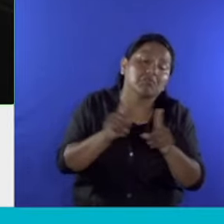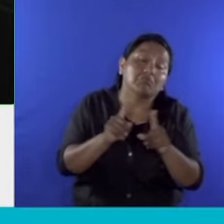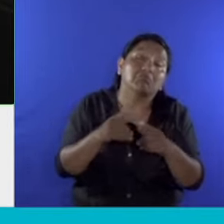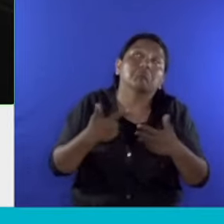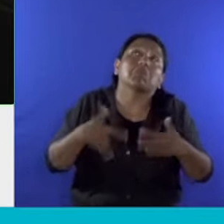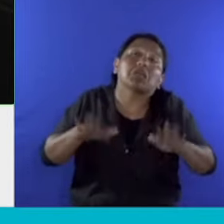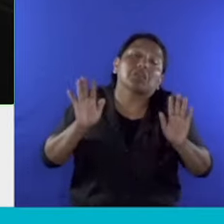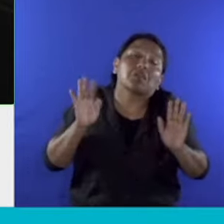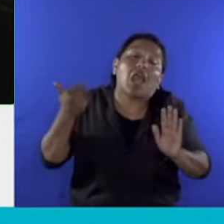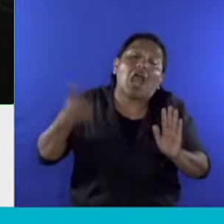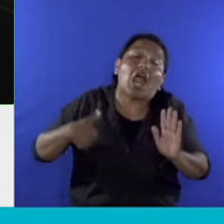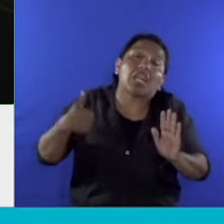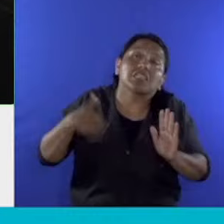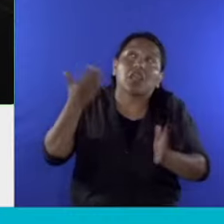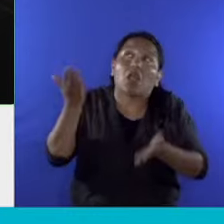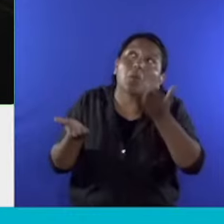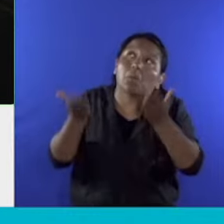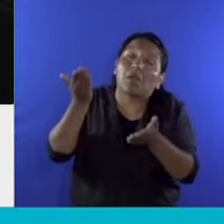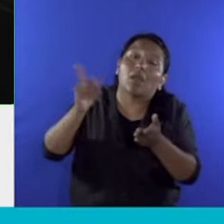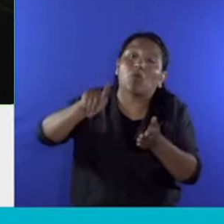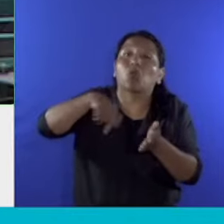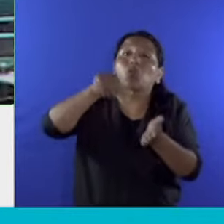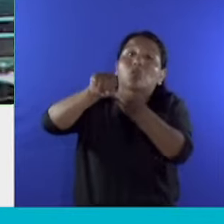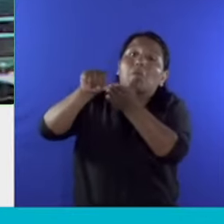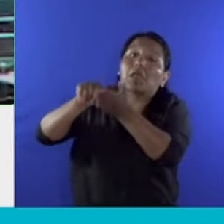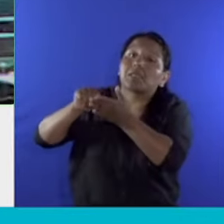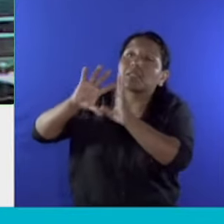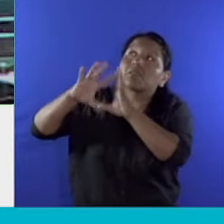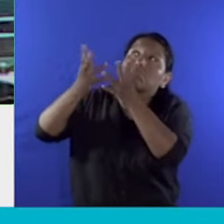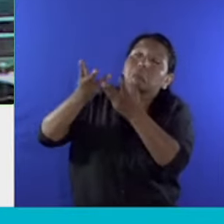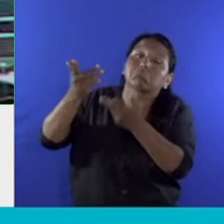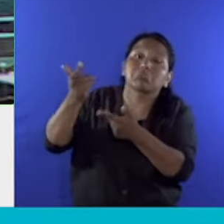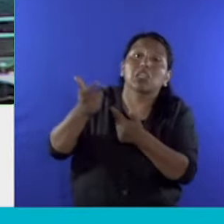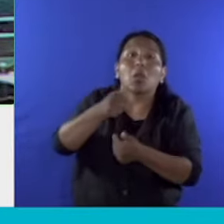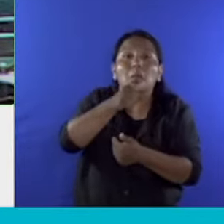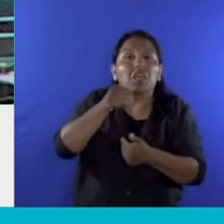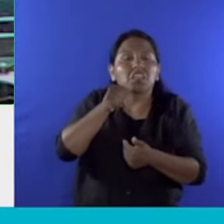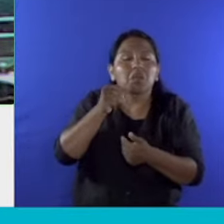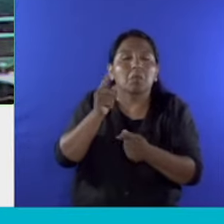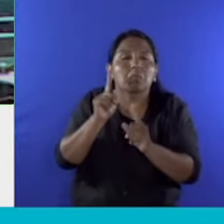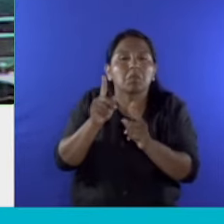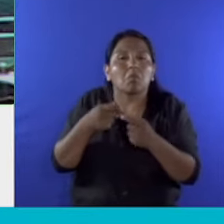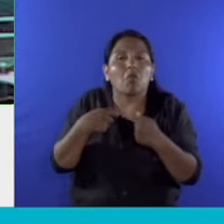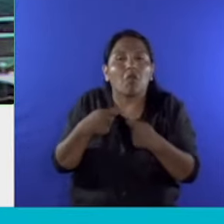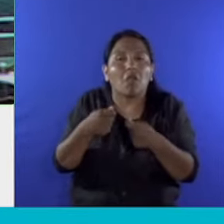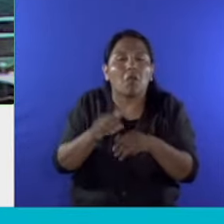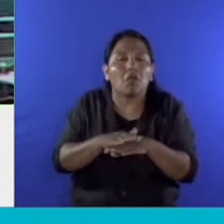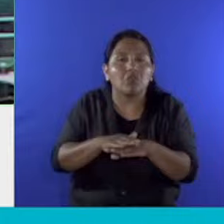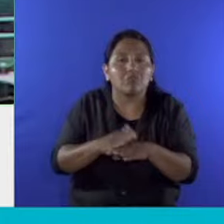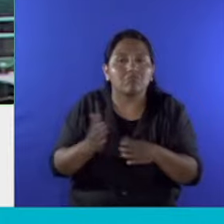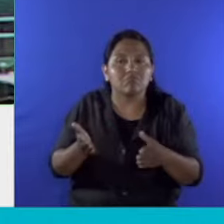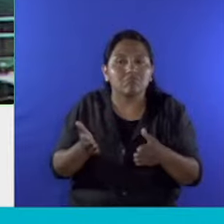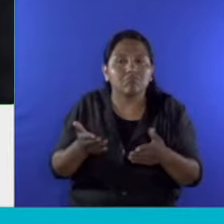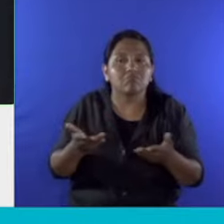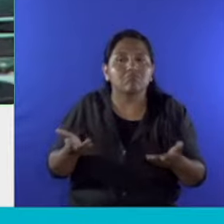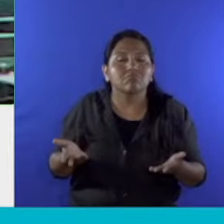pero la Argentina, si la comparamos con cualquier país del mundo, tiene los medicamentos a un mismo costo. Y